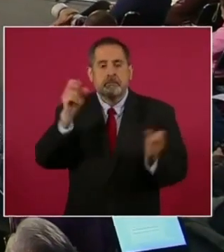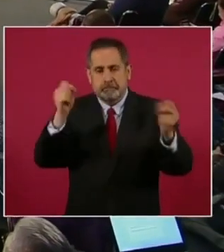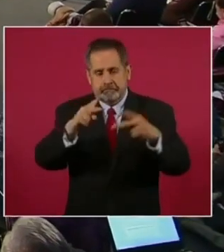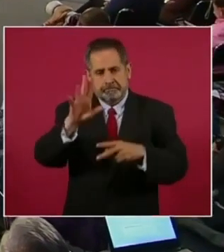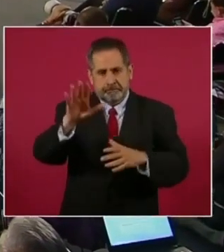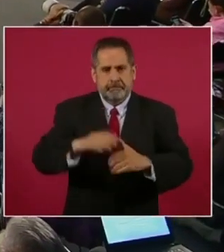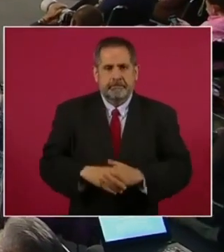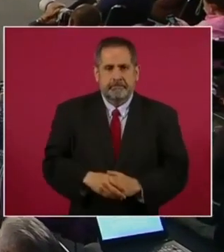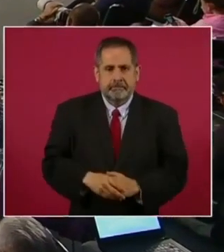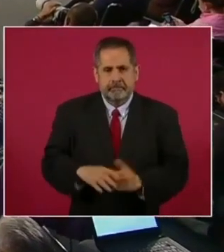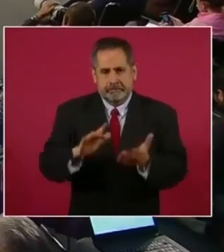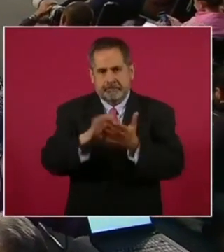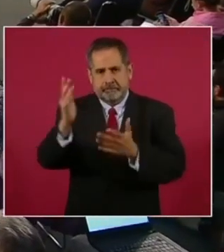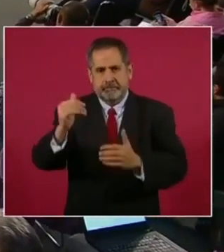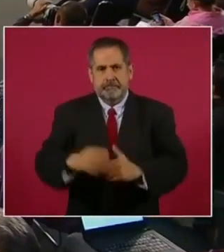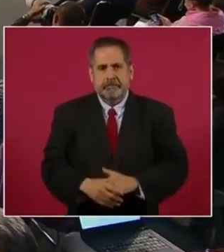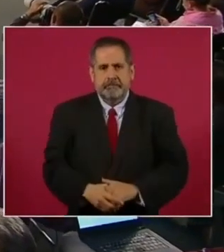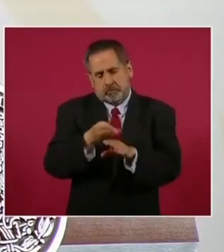en México.